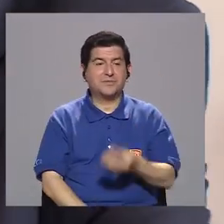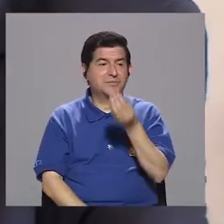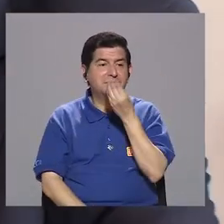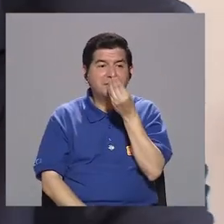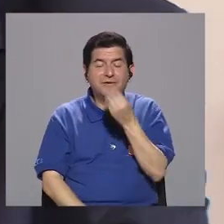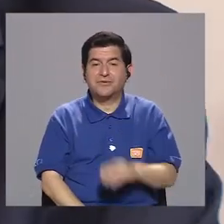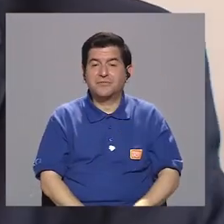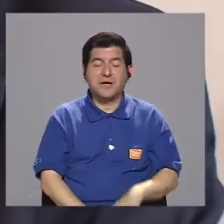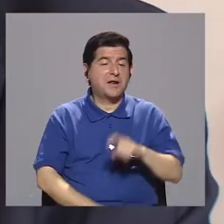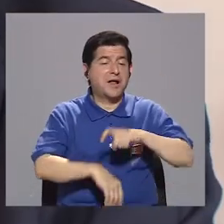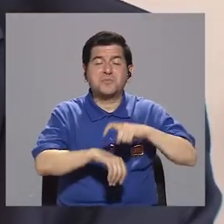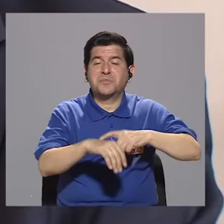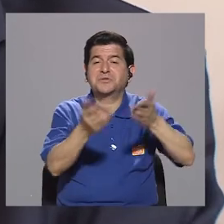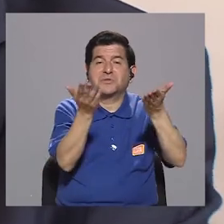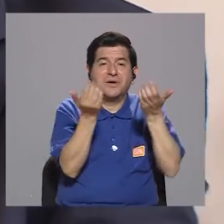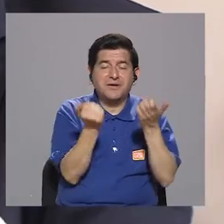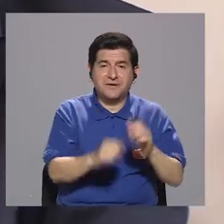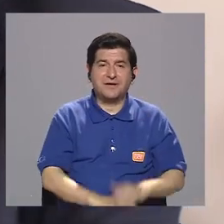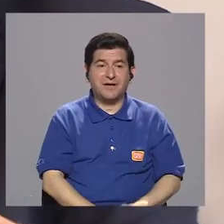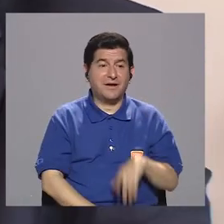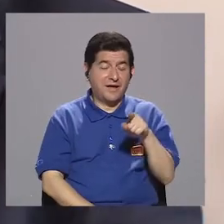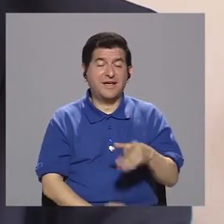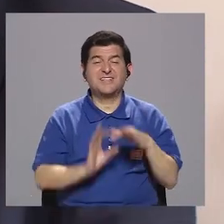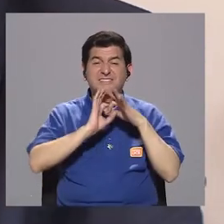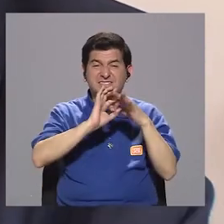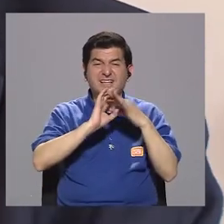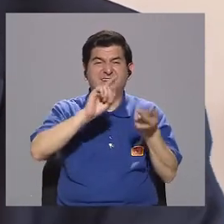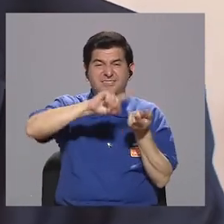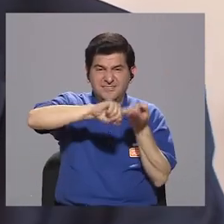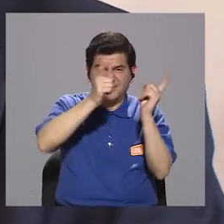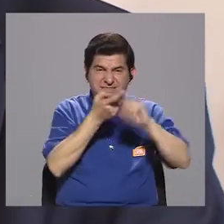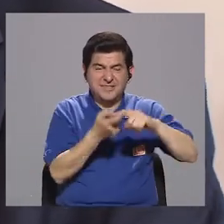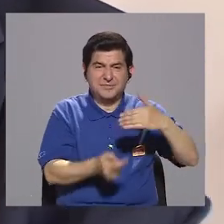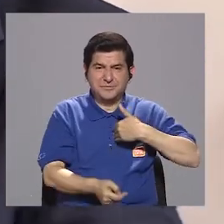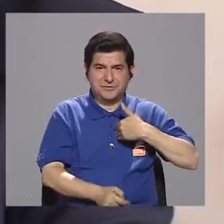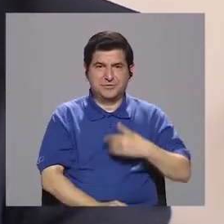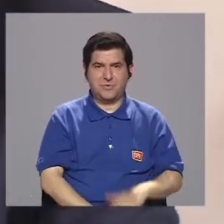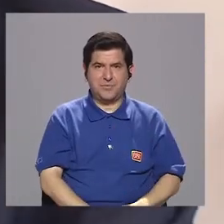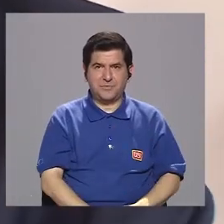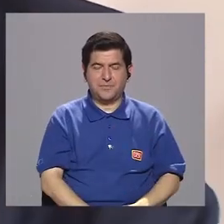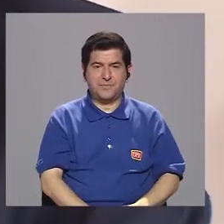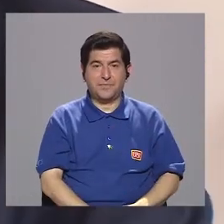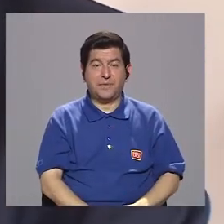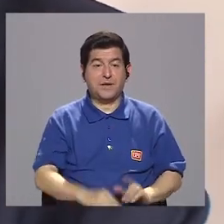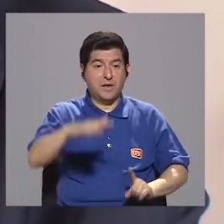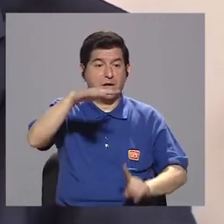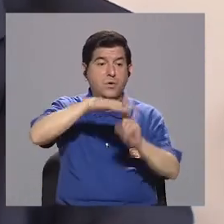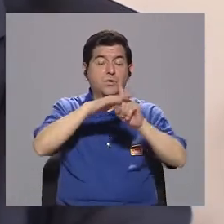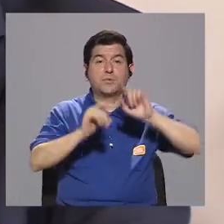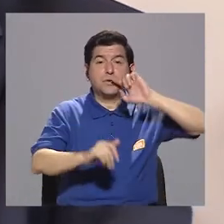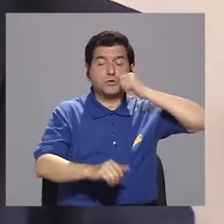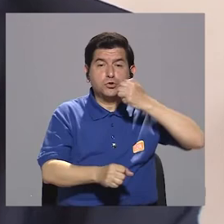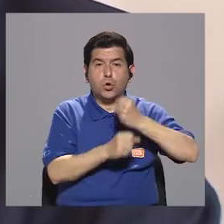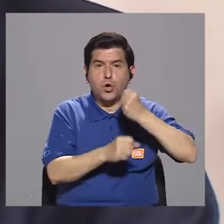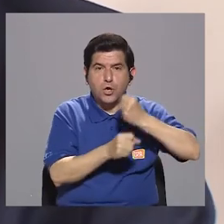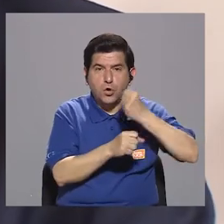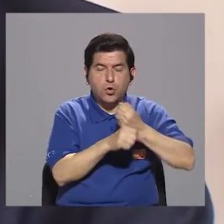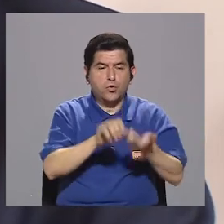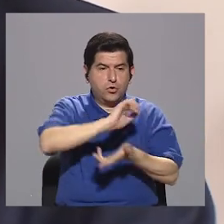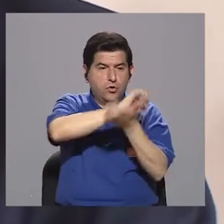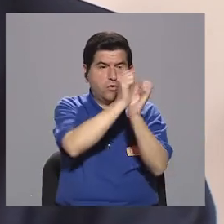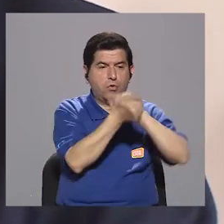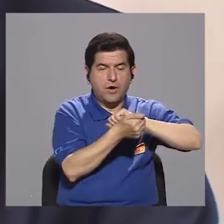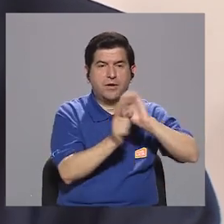llegara a almorzar cuando quisiera, ¿verdad? Porque esa era la relación de amistad que tenía. Y cuando vino el Código del Trabajo y la